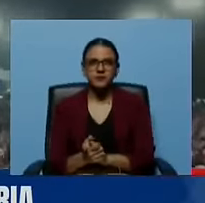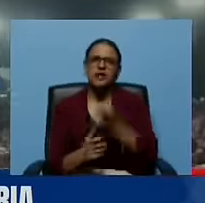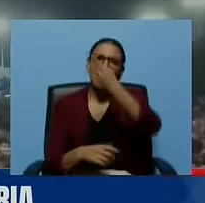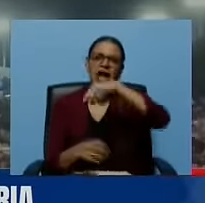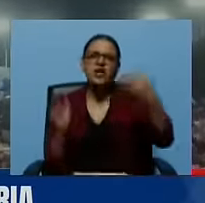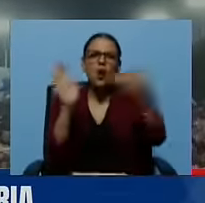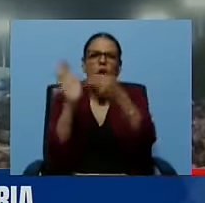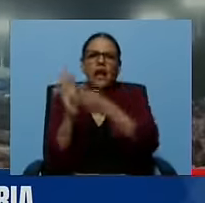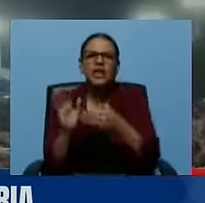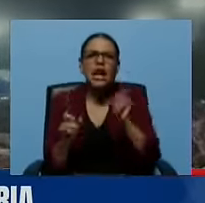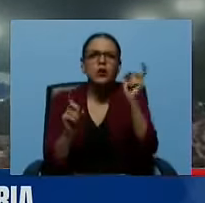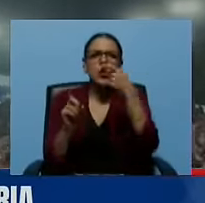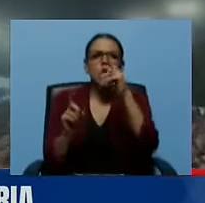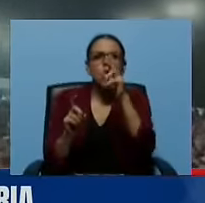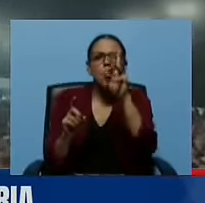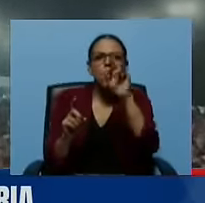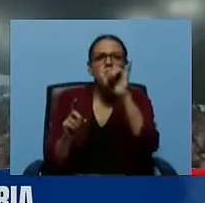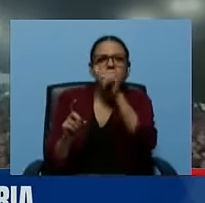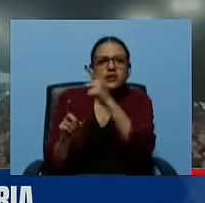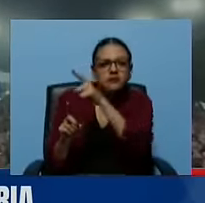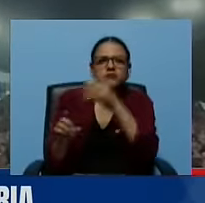Atacaron Guri.